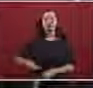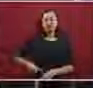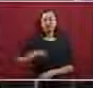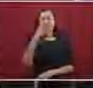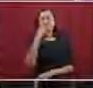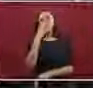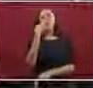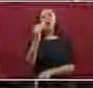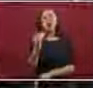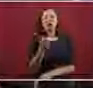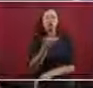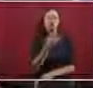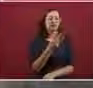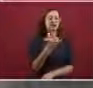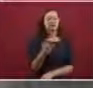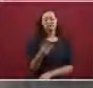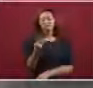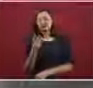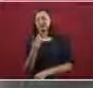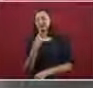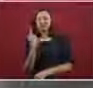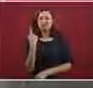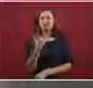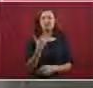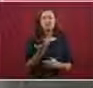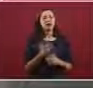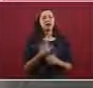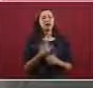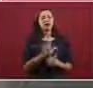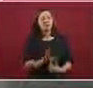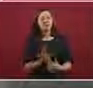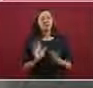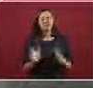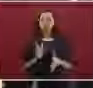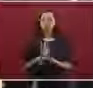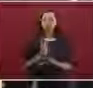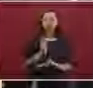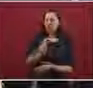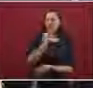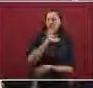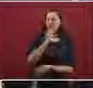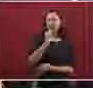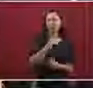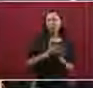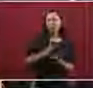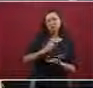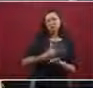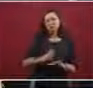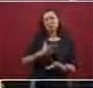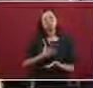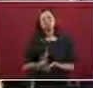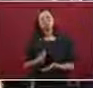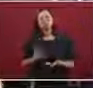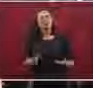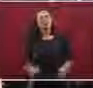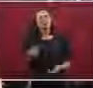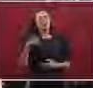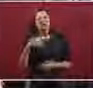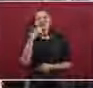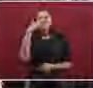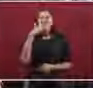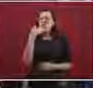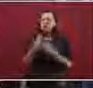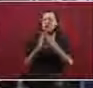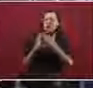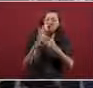3 de 3, y que dice que no ha pagado. ¿Cómo combatir esta corrupción, presidente? O si Claudia Sheinbaum, usted